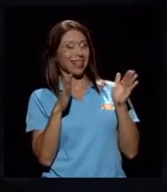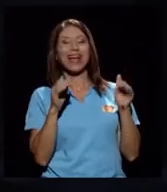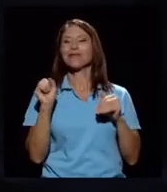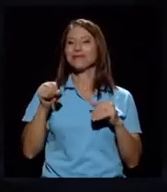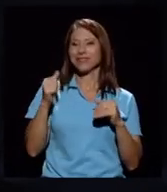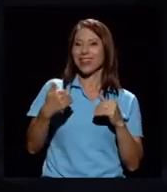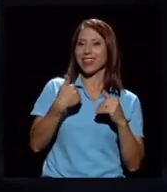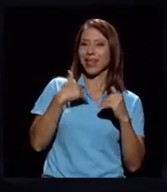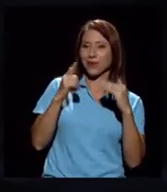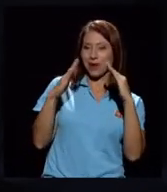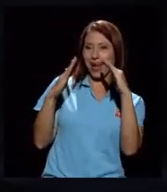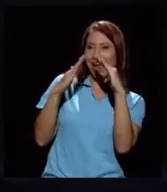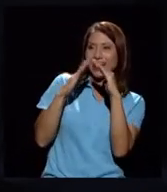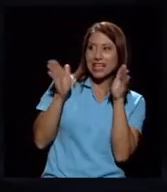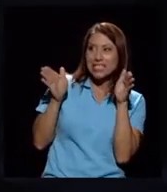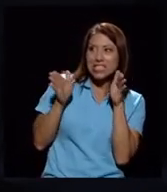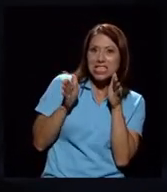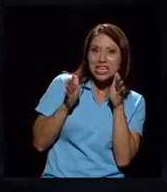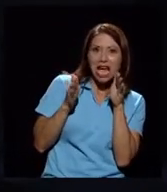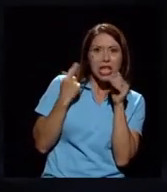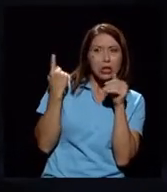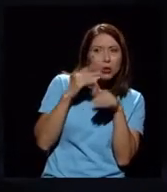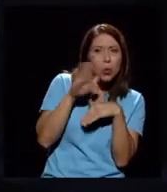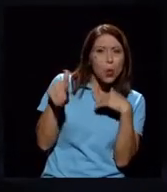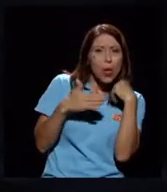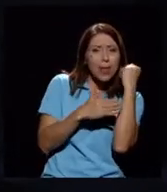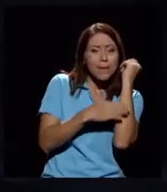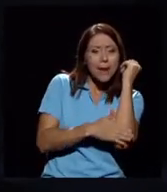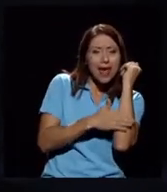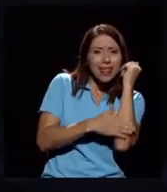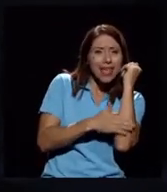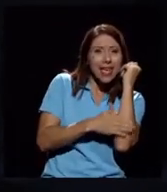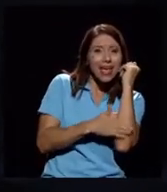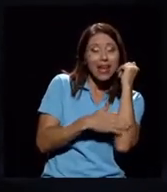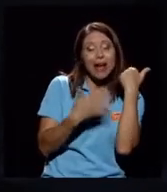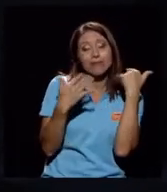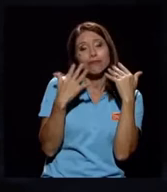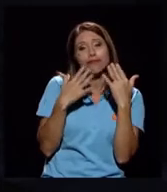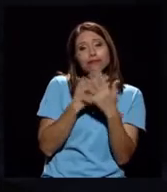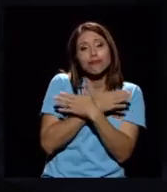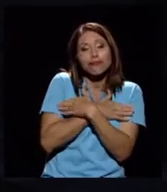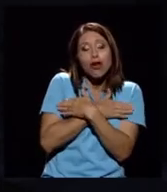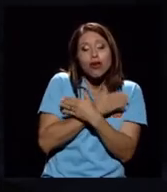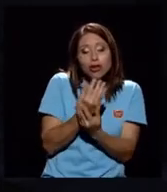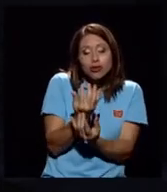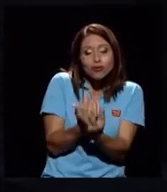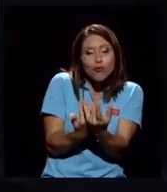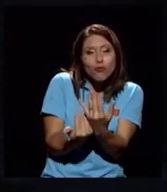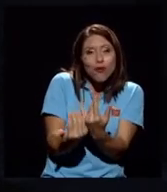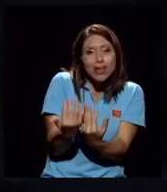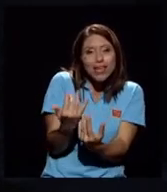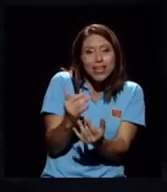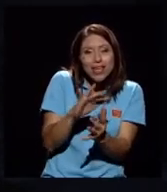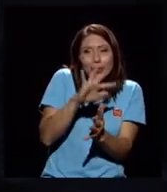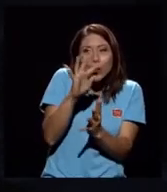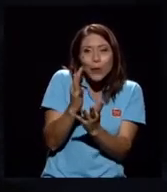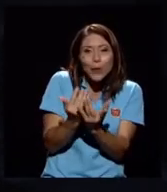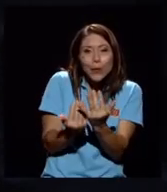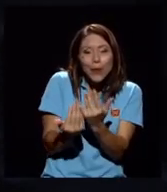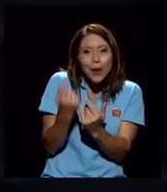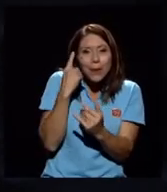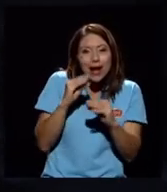madera muy acogedora tiene su jueguito y ponemos madrugadas y a veces en la noche también y ahí uno se inspira